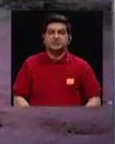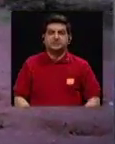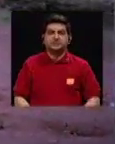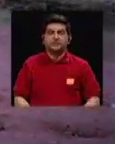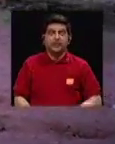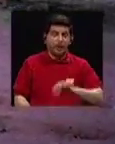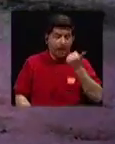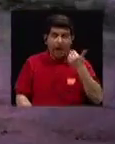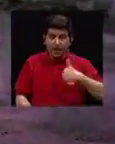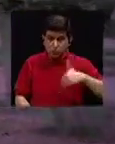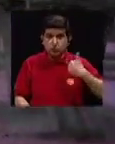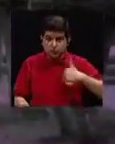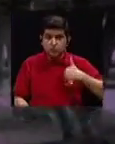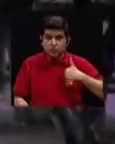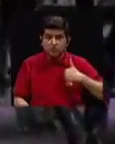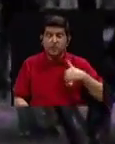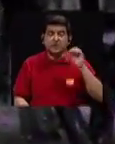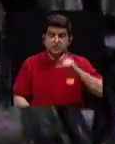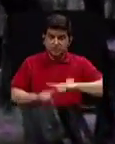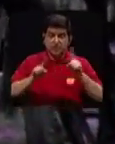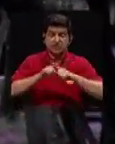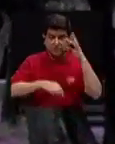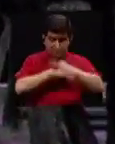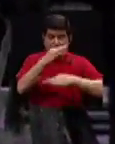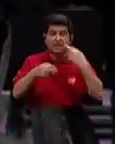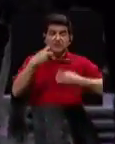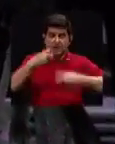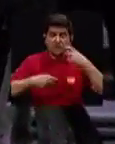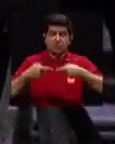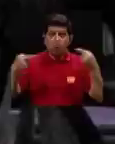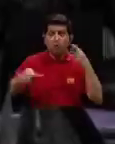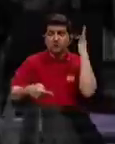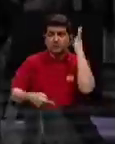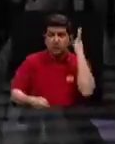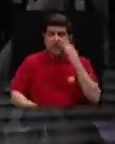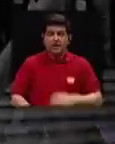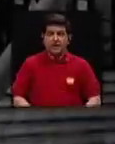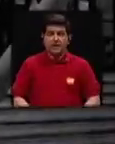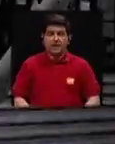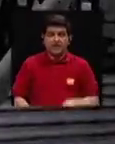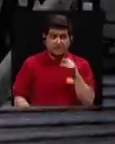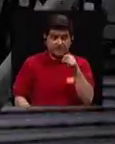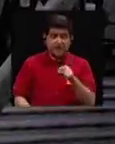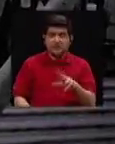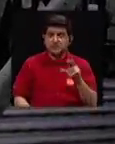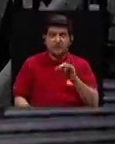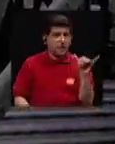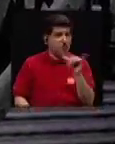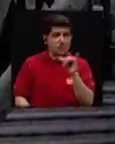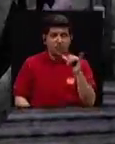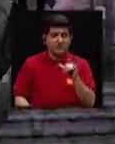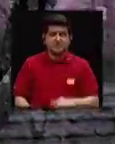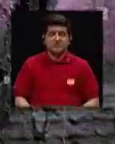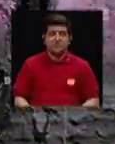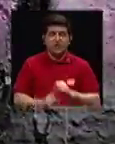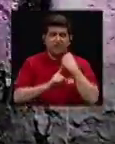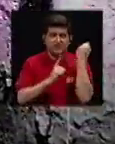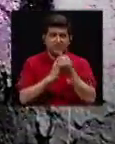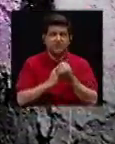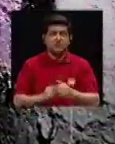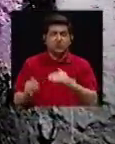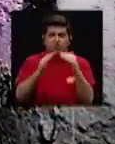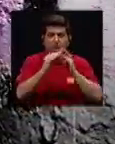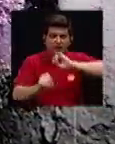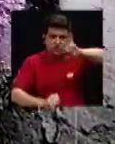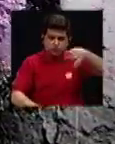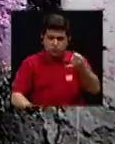otros hombres entonces a los otros hombres y los varios tipos de crímenes contra las mujeres ese enunciado no es el mismo